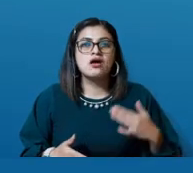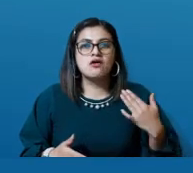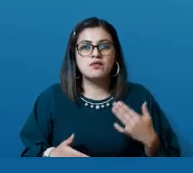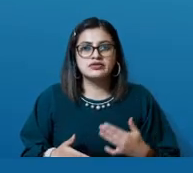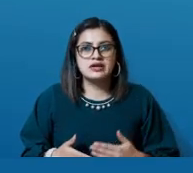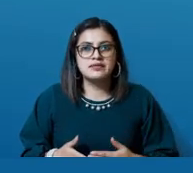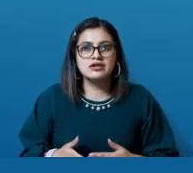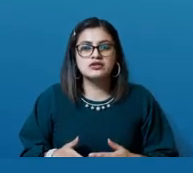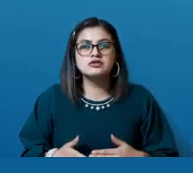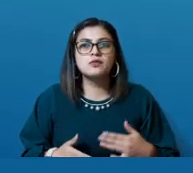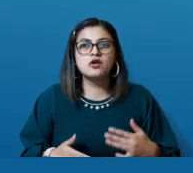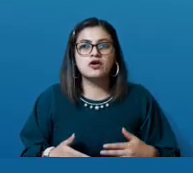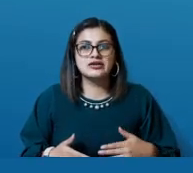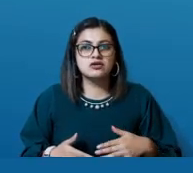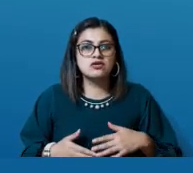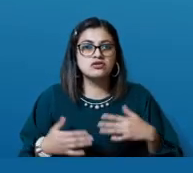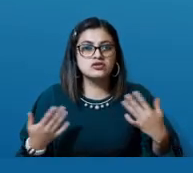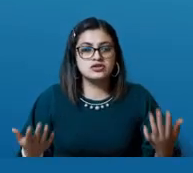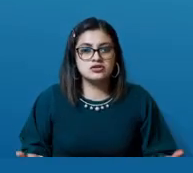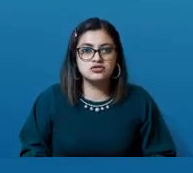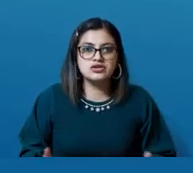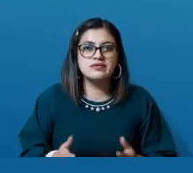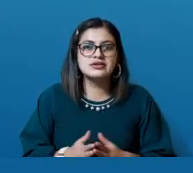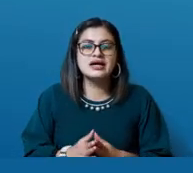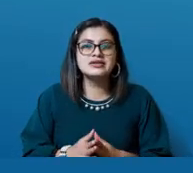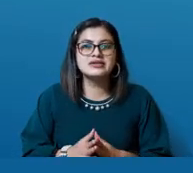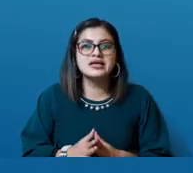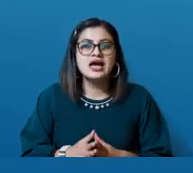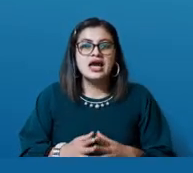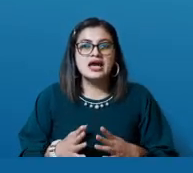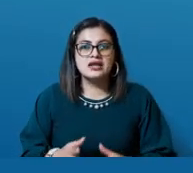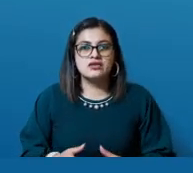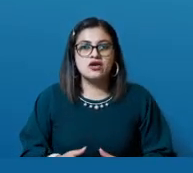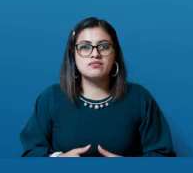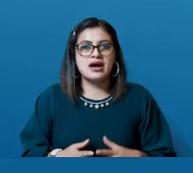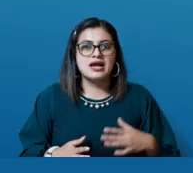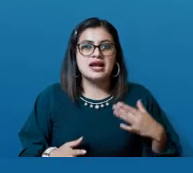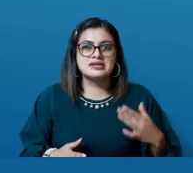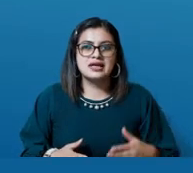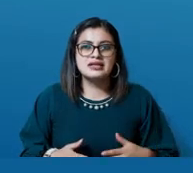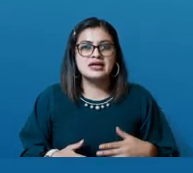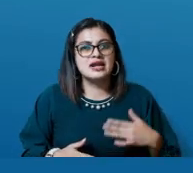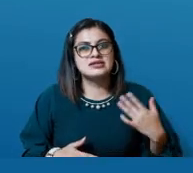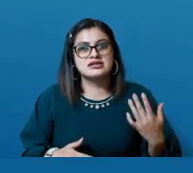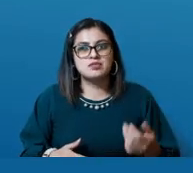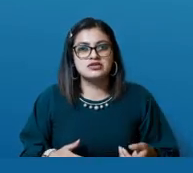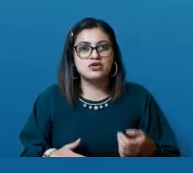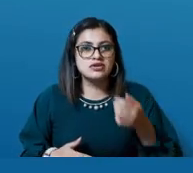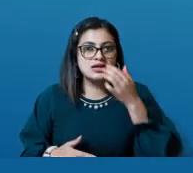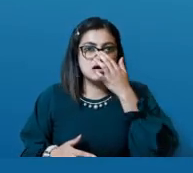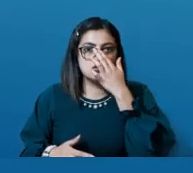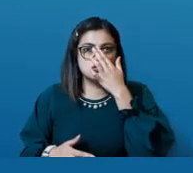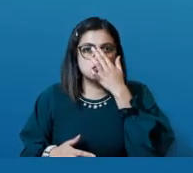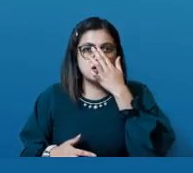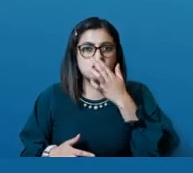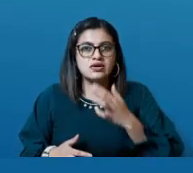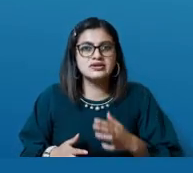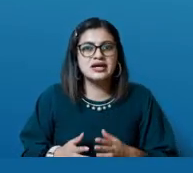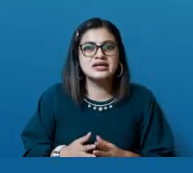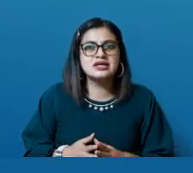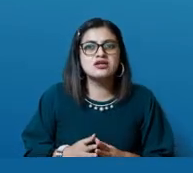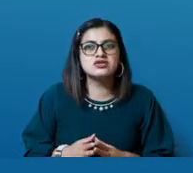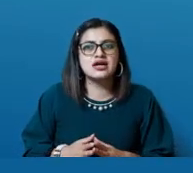costumbres, comportamientos por los que son conocidos sus habitantes. El idioma, las etnias, las expresiones, las